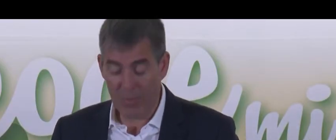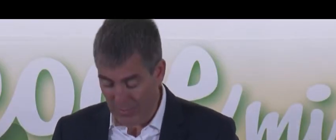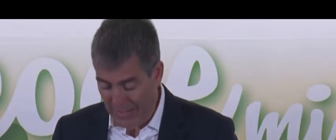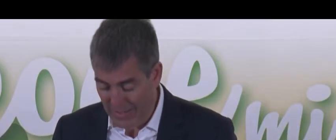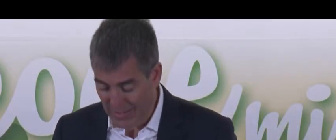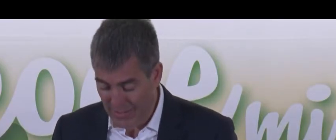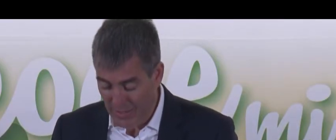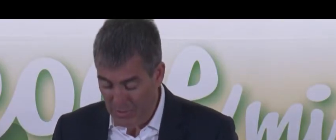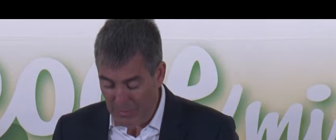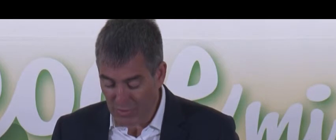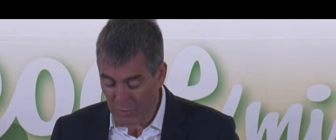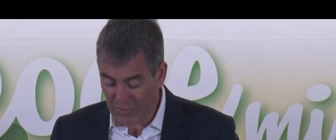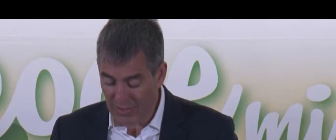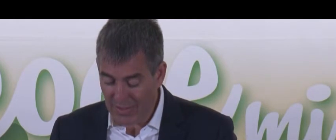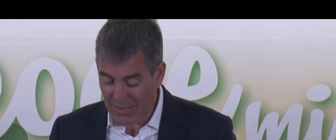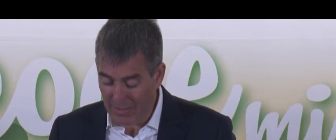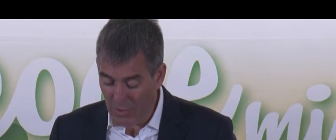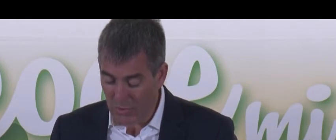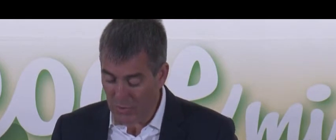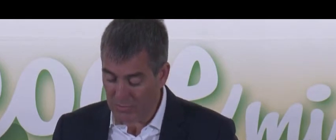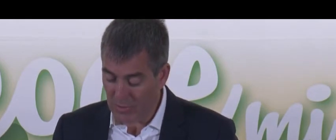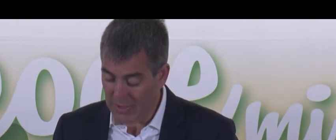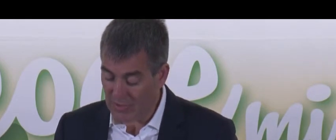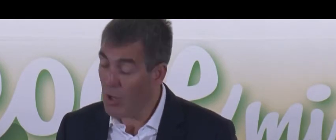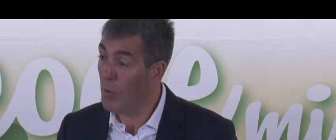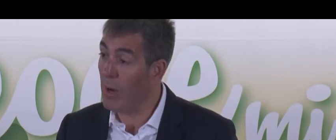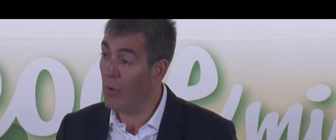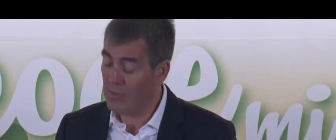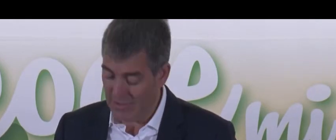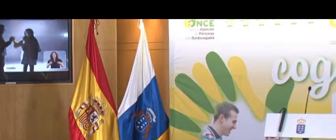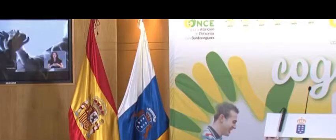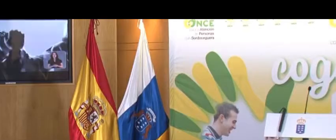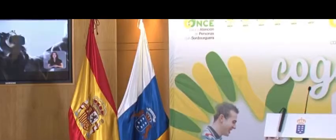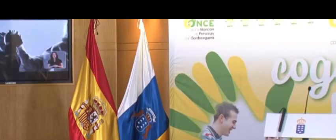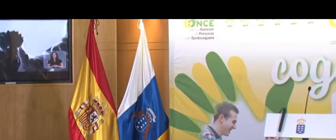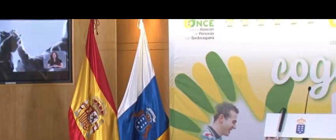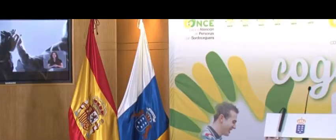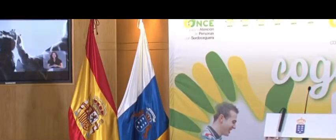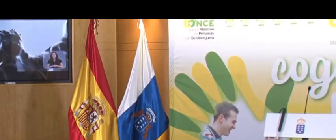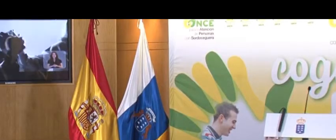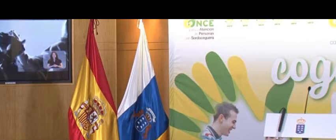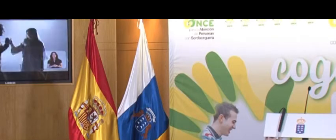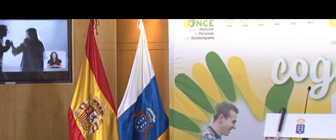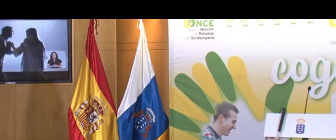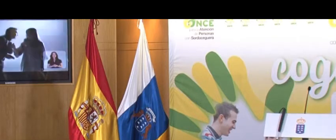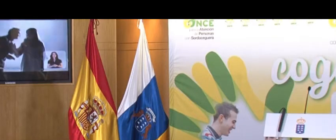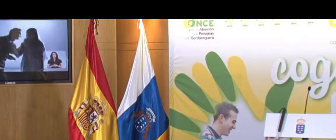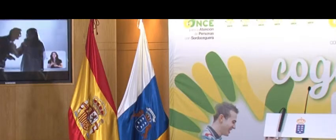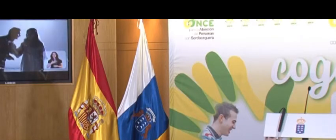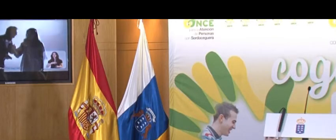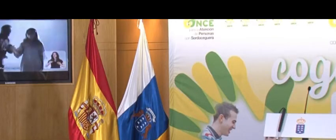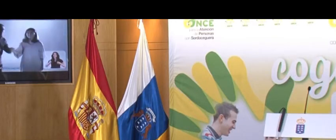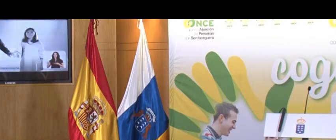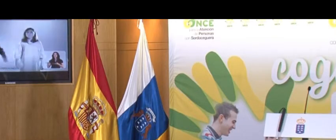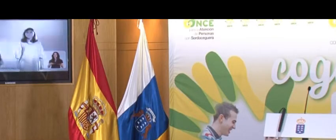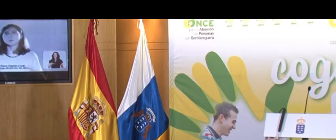las dificultades, pero también soy consciente de que el trabajo de organizaciones como la 11 hacen que el camino hacia la plena integración social y laboral